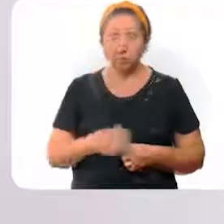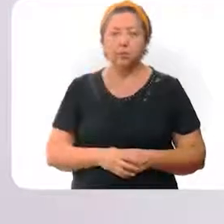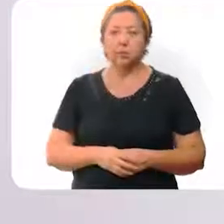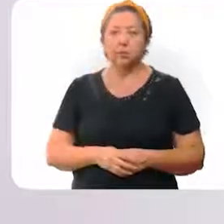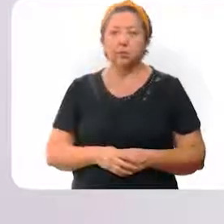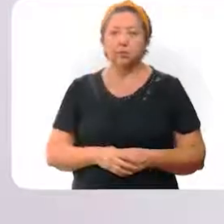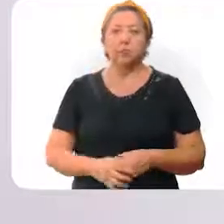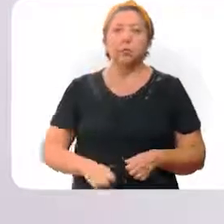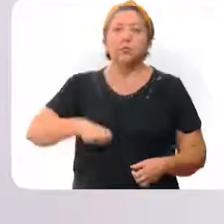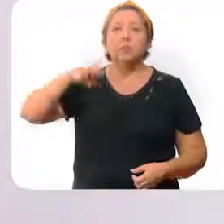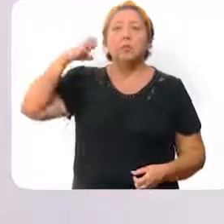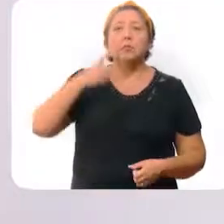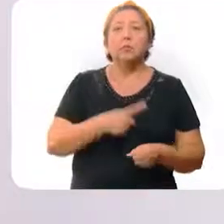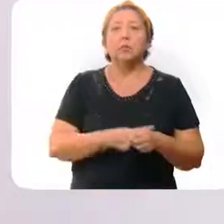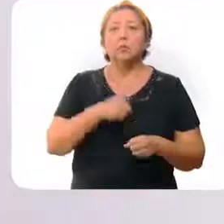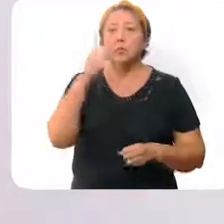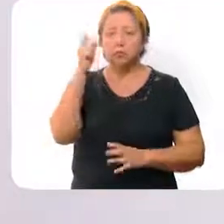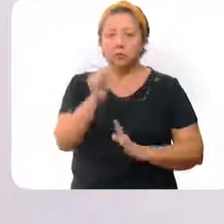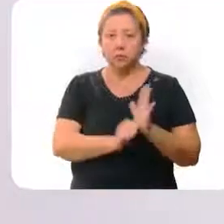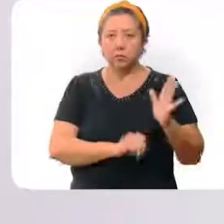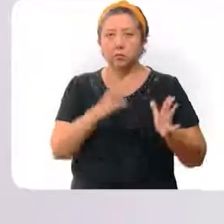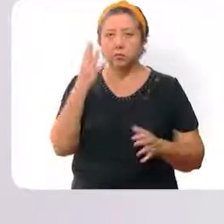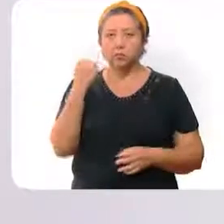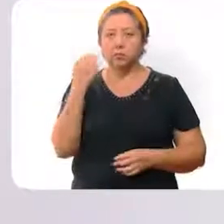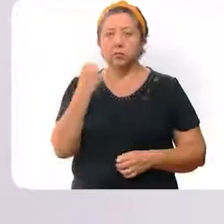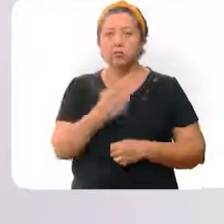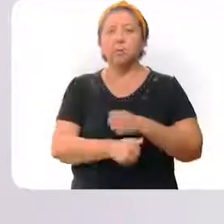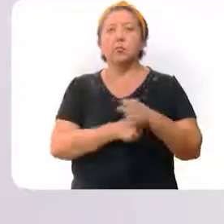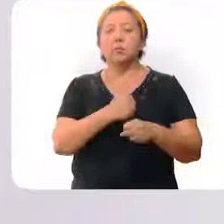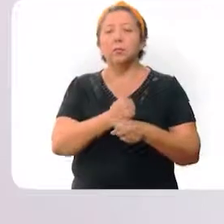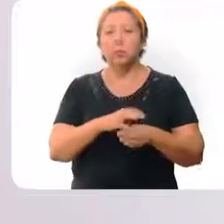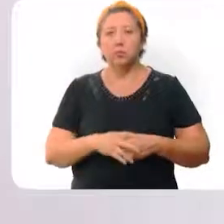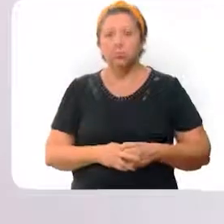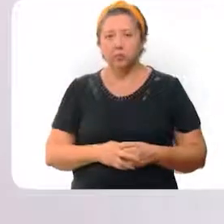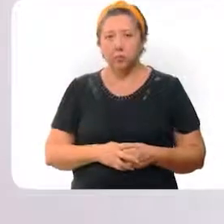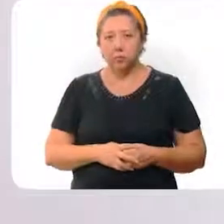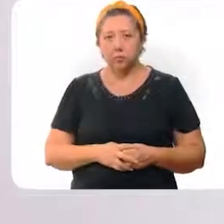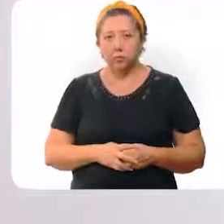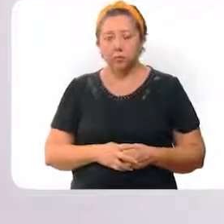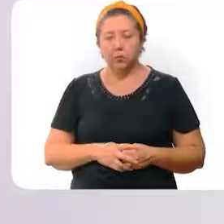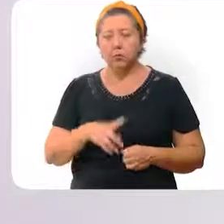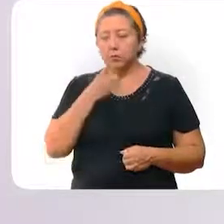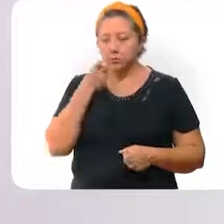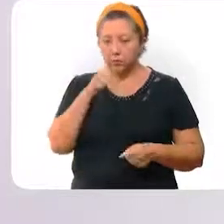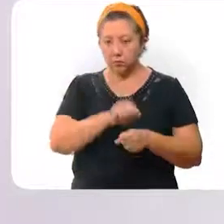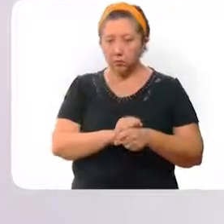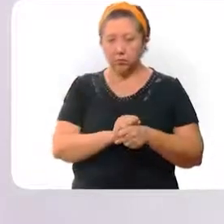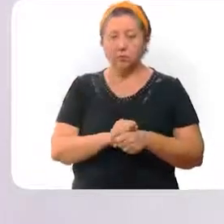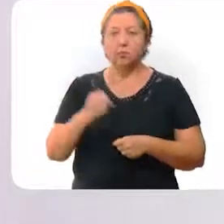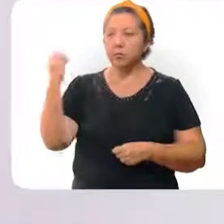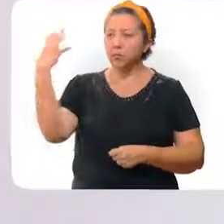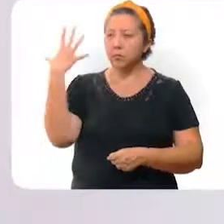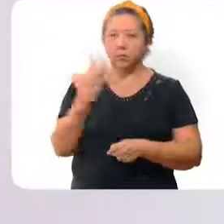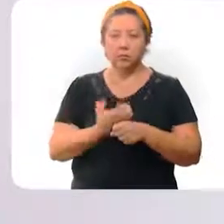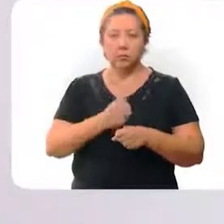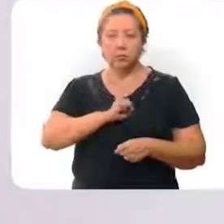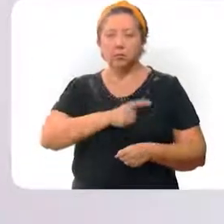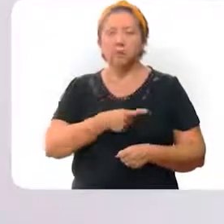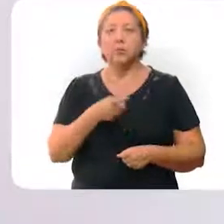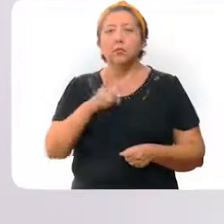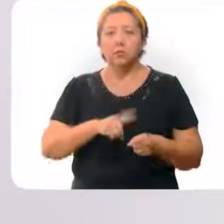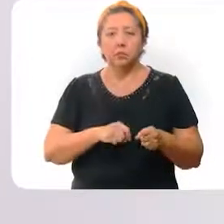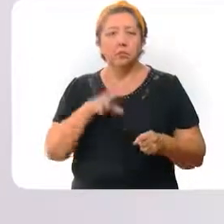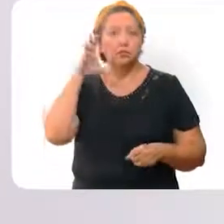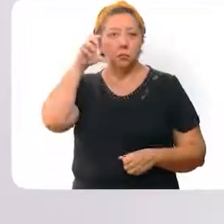diagnóstico. El rango de edad de los casos es de 1 mes a 99 años. Los indicadores semanales del Semáforo Estatal de